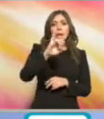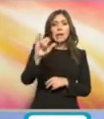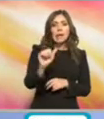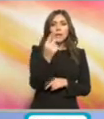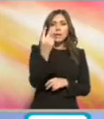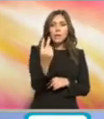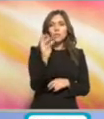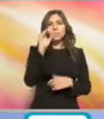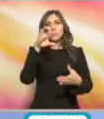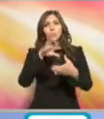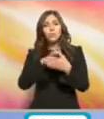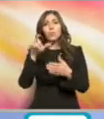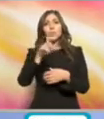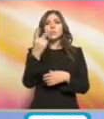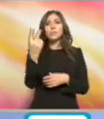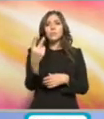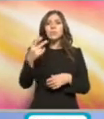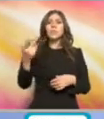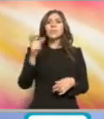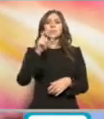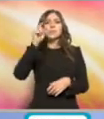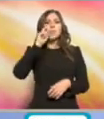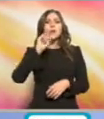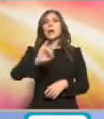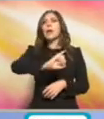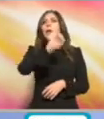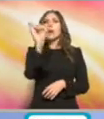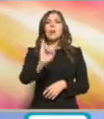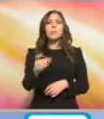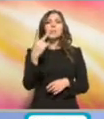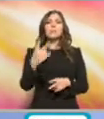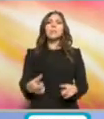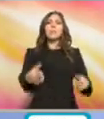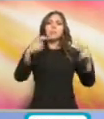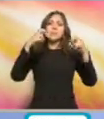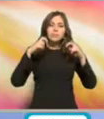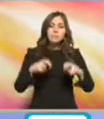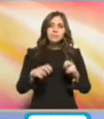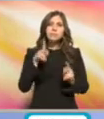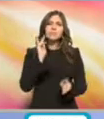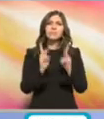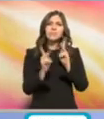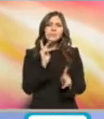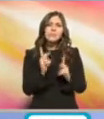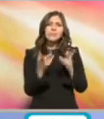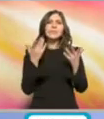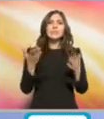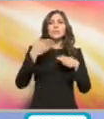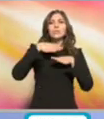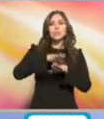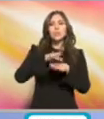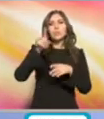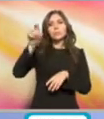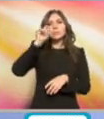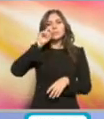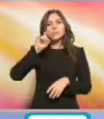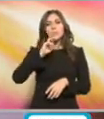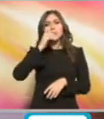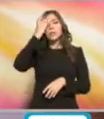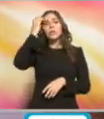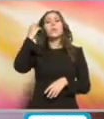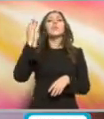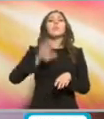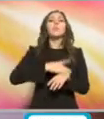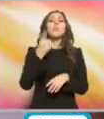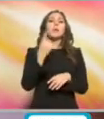tienes una vida sexual activa es increíble que muchas veces jamás te has sentado realmente a hablar del tema. Las parejas a lo largo de la vida vamos